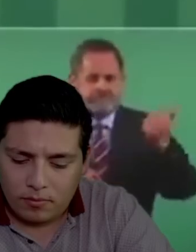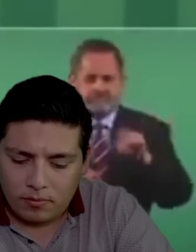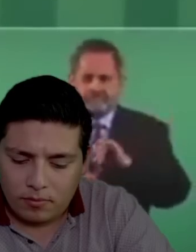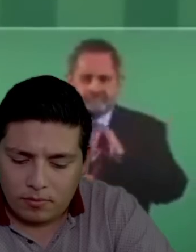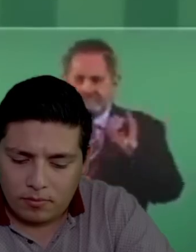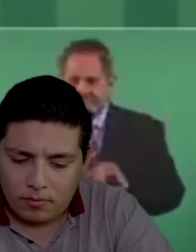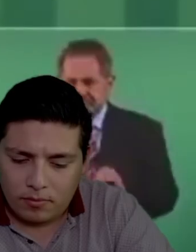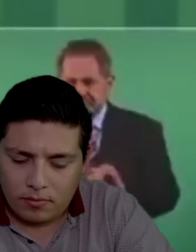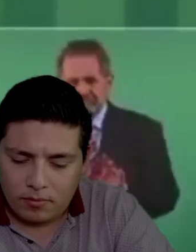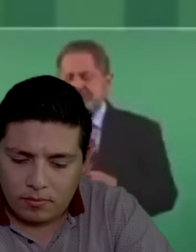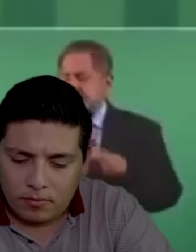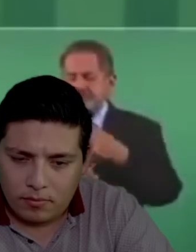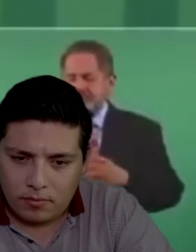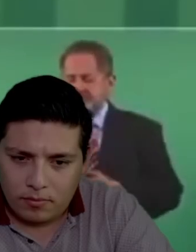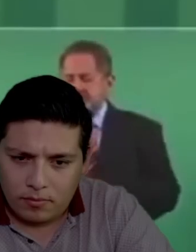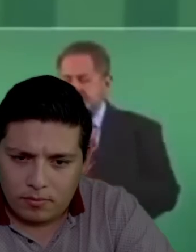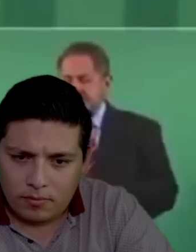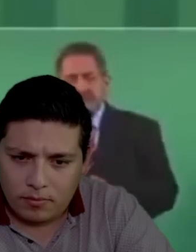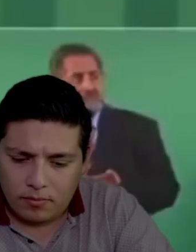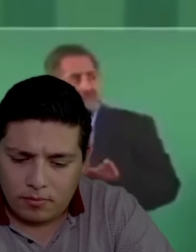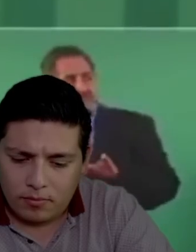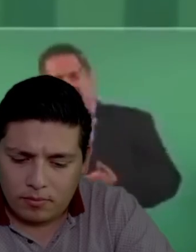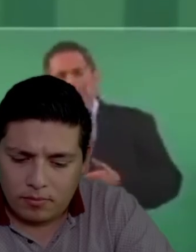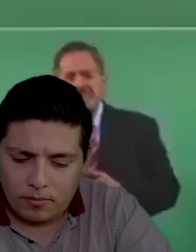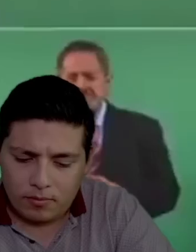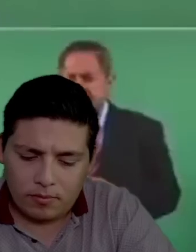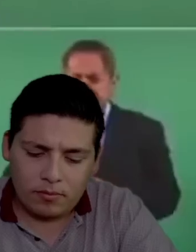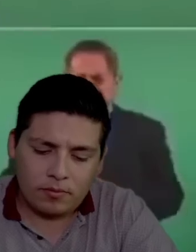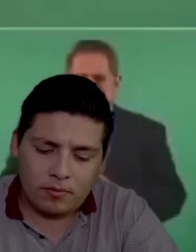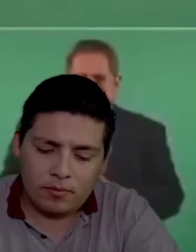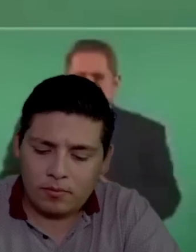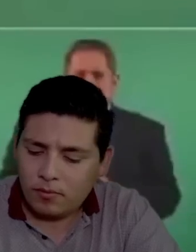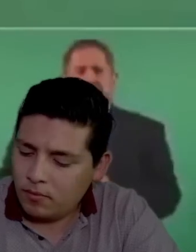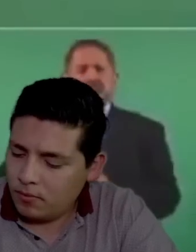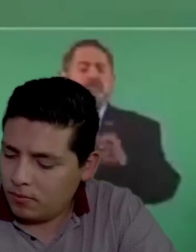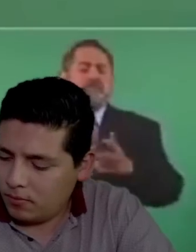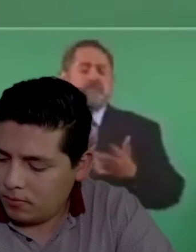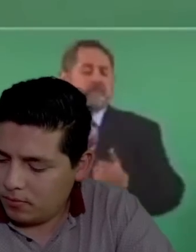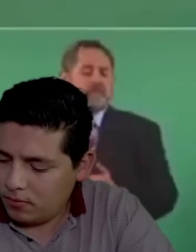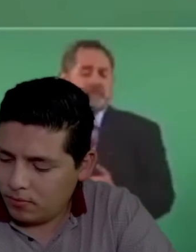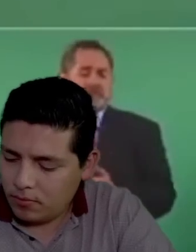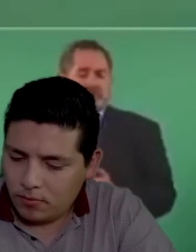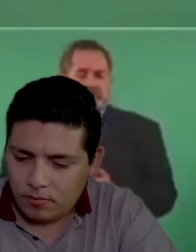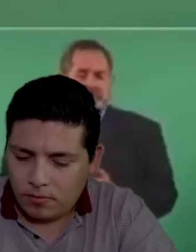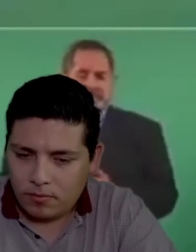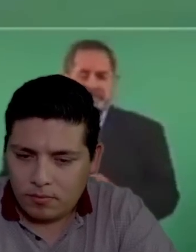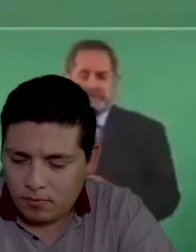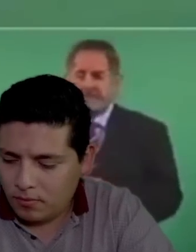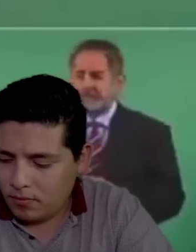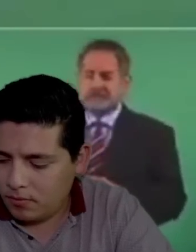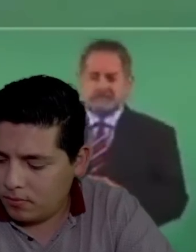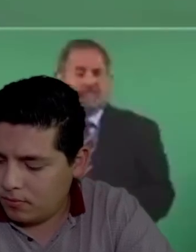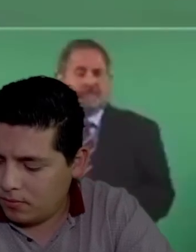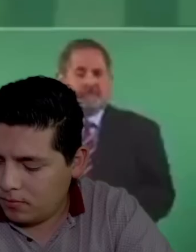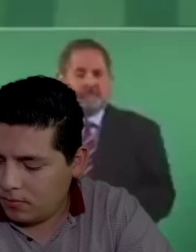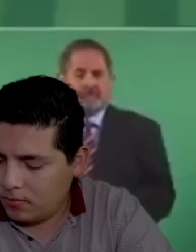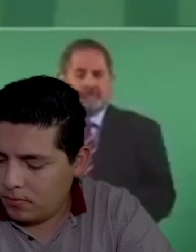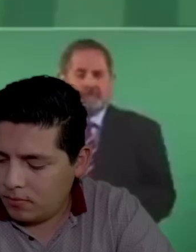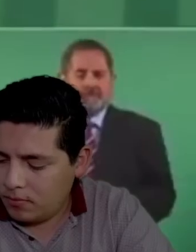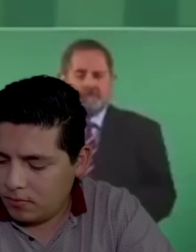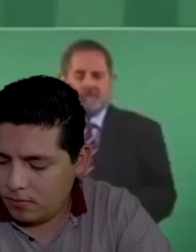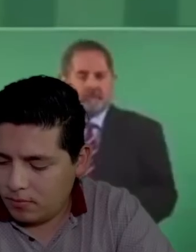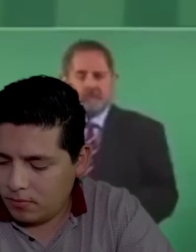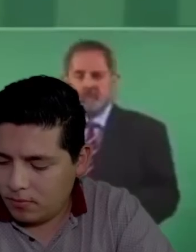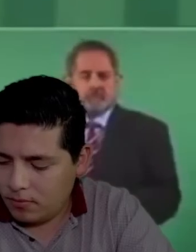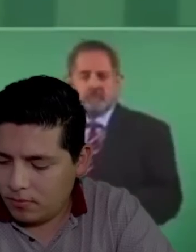se va a aplicar el artículo 33. Por lo que corresponde a nuestras facultades, no